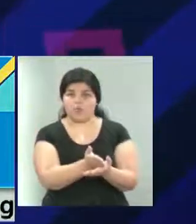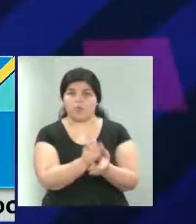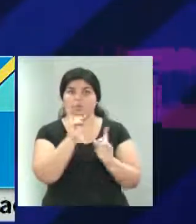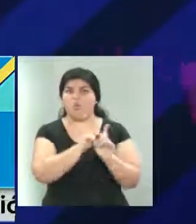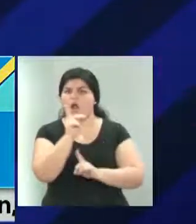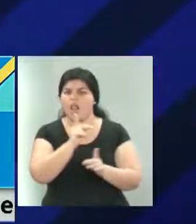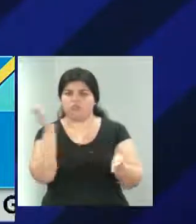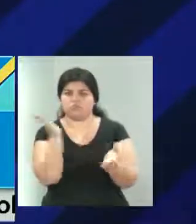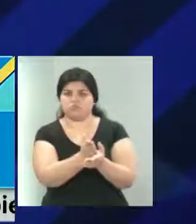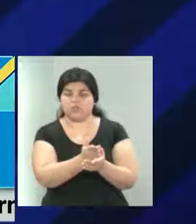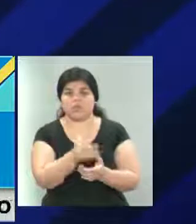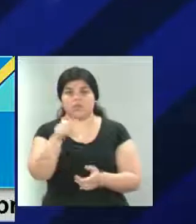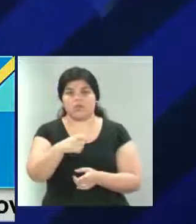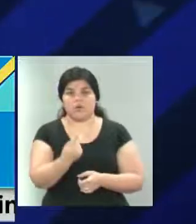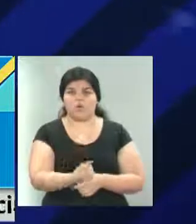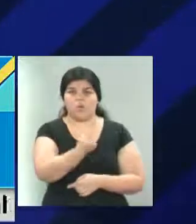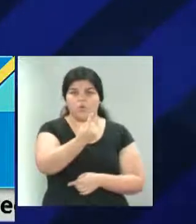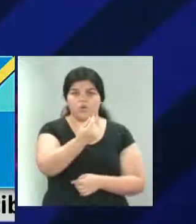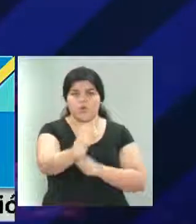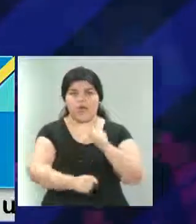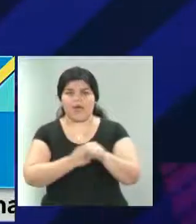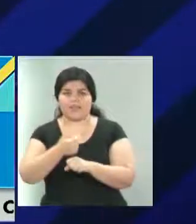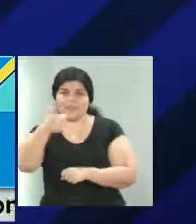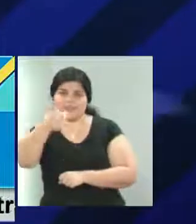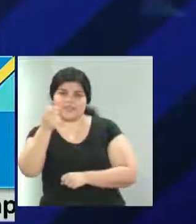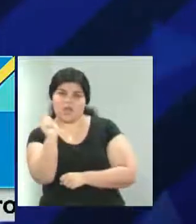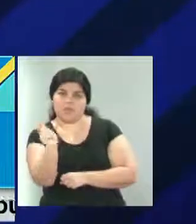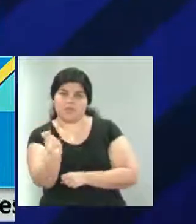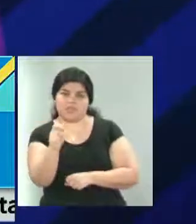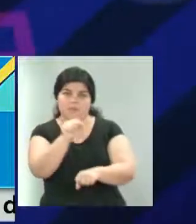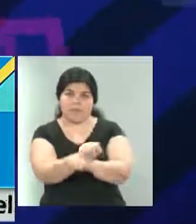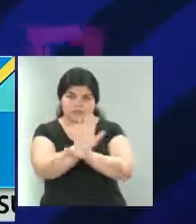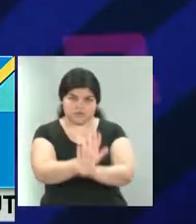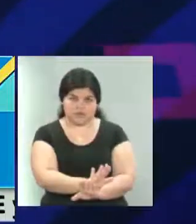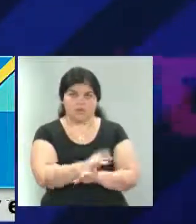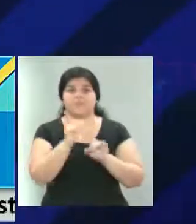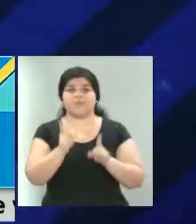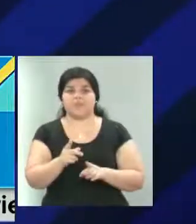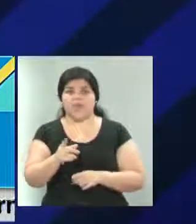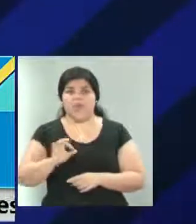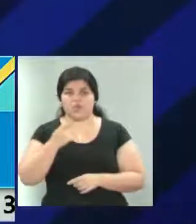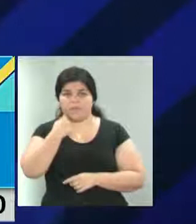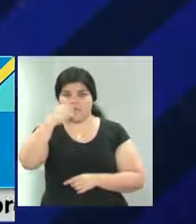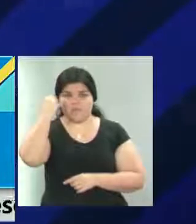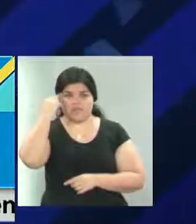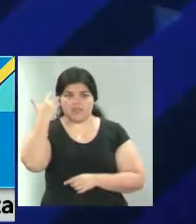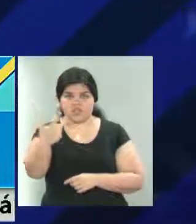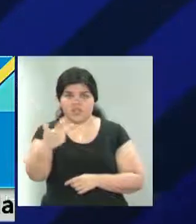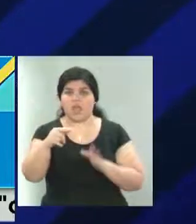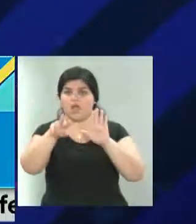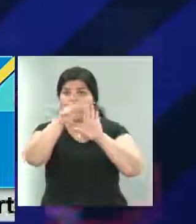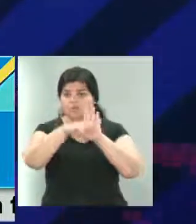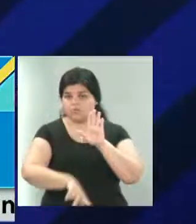ley eran sanciones de 1 a 6 meses de prisión. En el año 1993 esta norma se modificó y